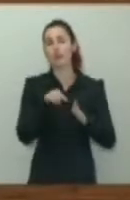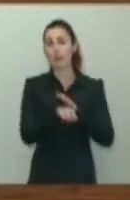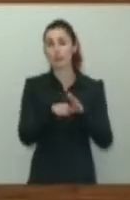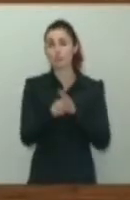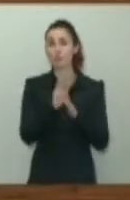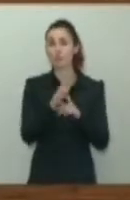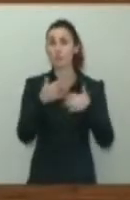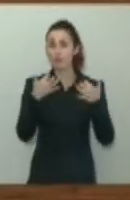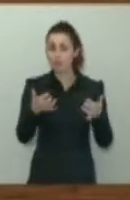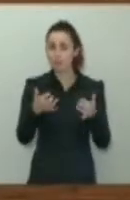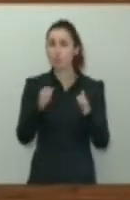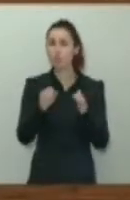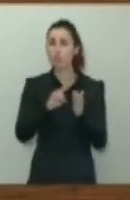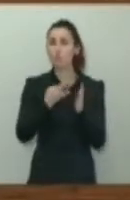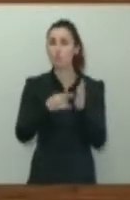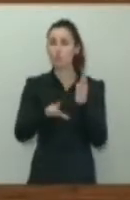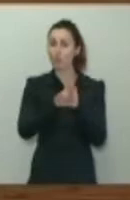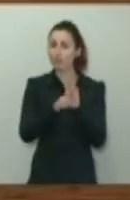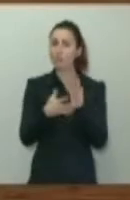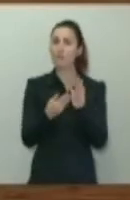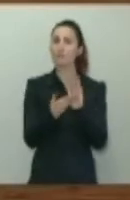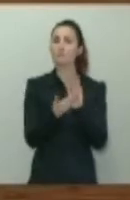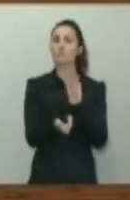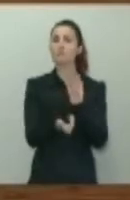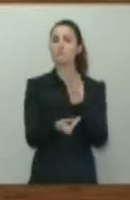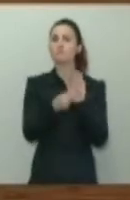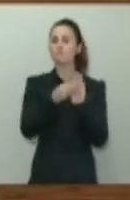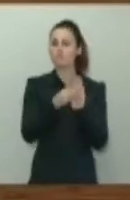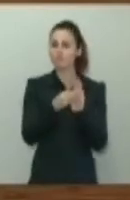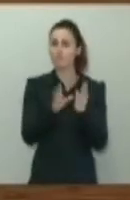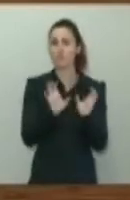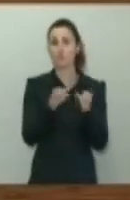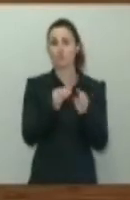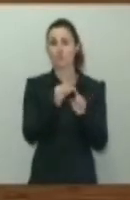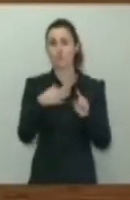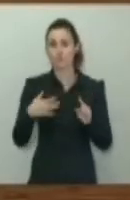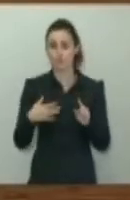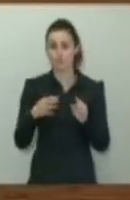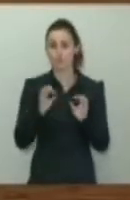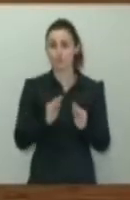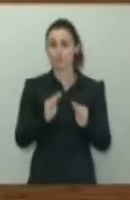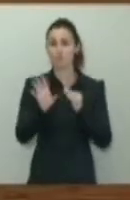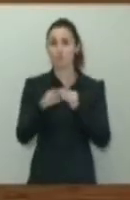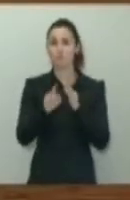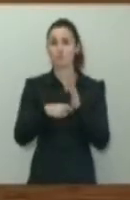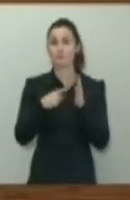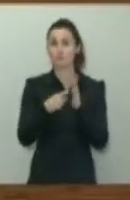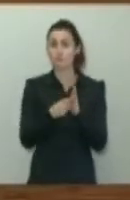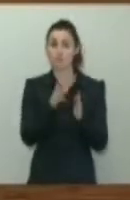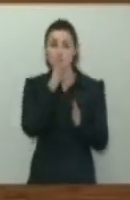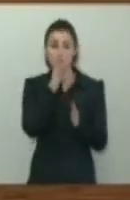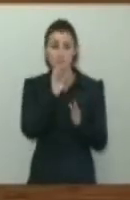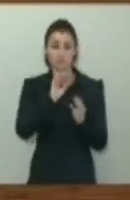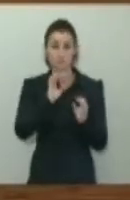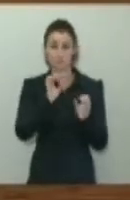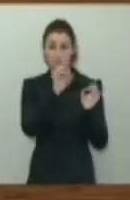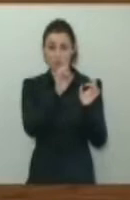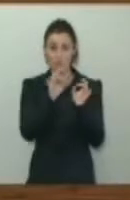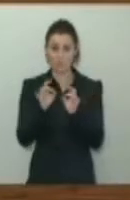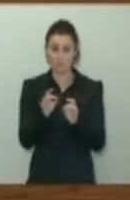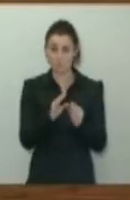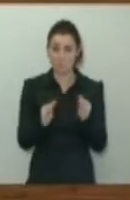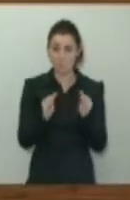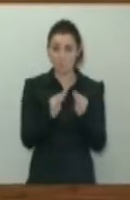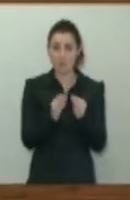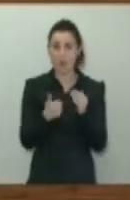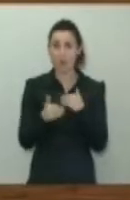parlamentaria. Respecto a la enmienda a la totalidad presentada por el Grupo Parlamentario Foro Asturias, esta incide en las mismas razones señaladas en la